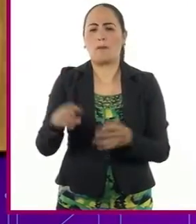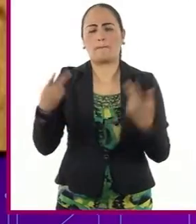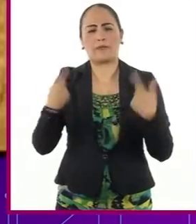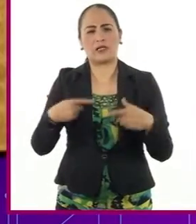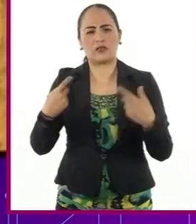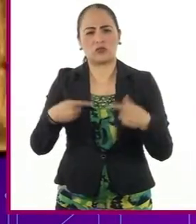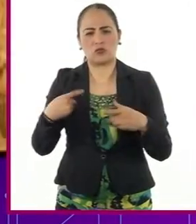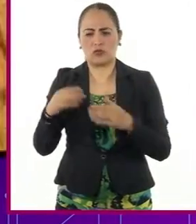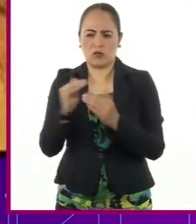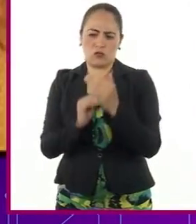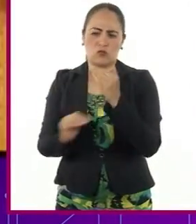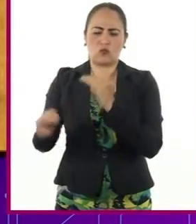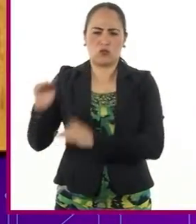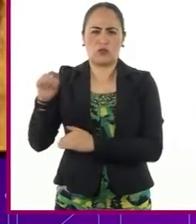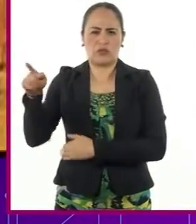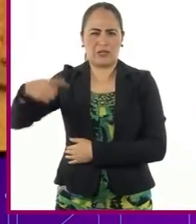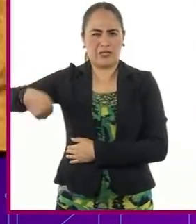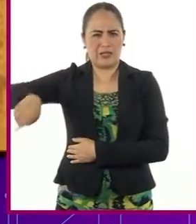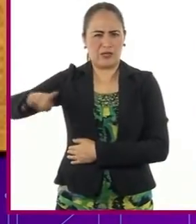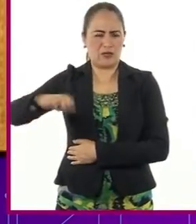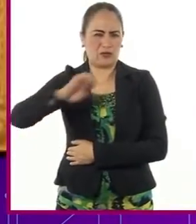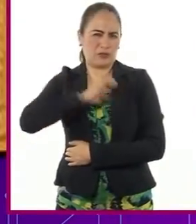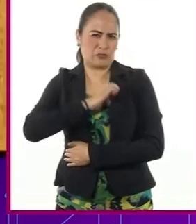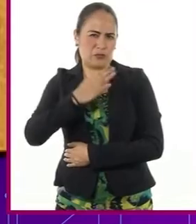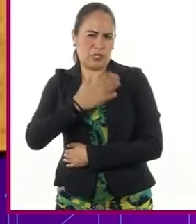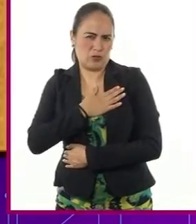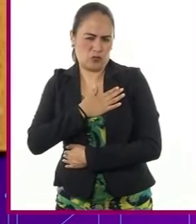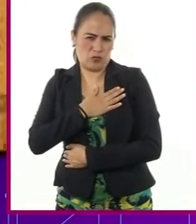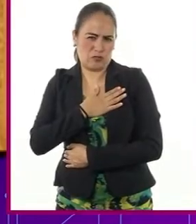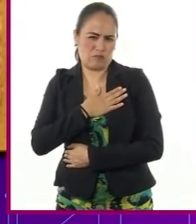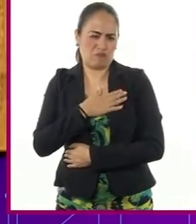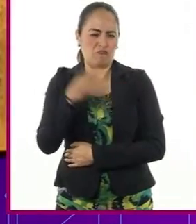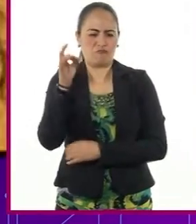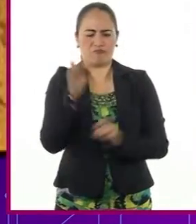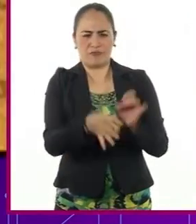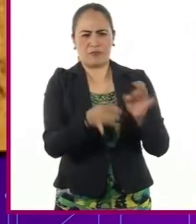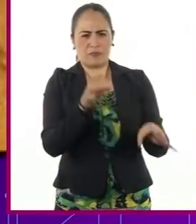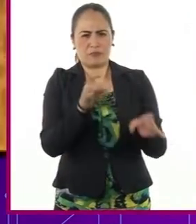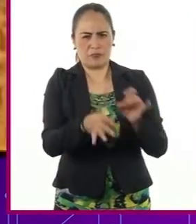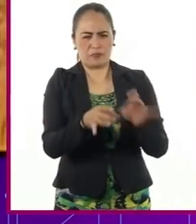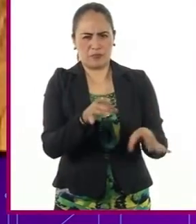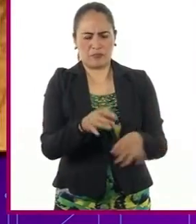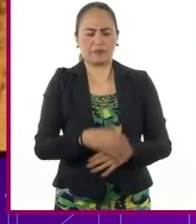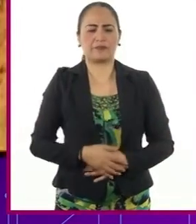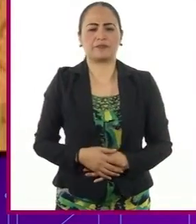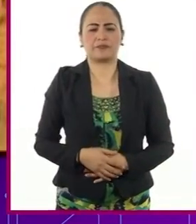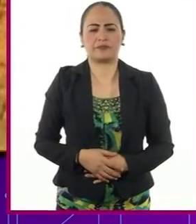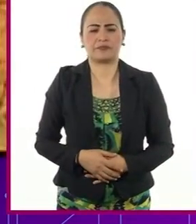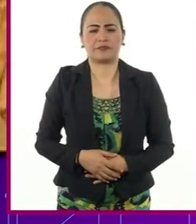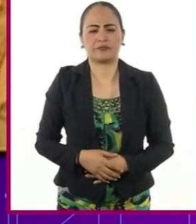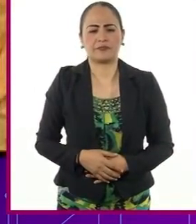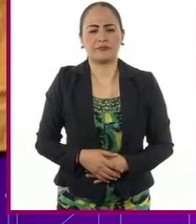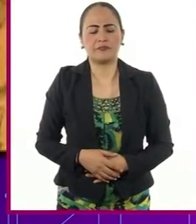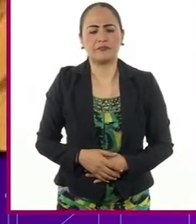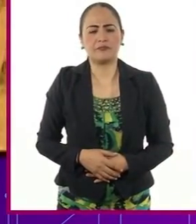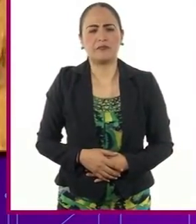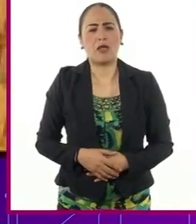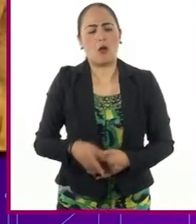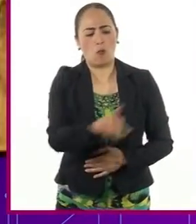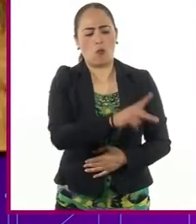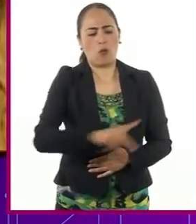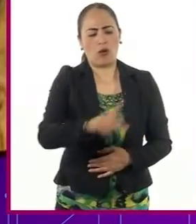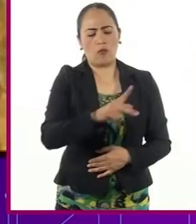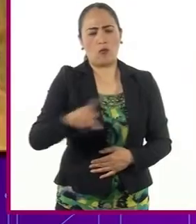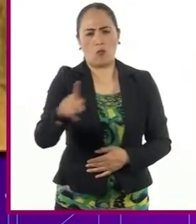tener, que son los conquistadores españoles que habían recibido uno o varios pueblos de